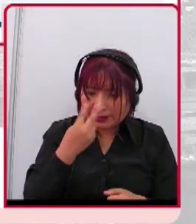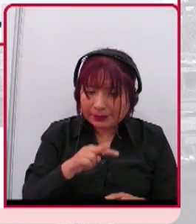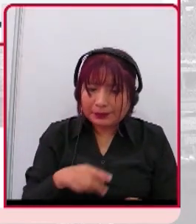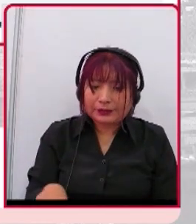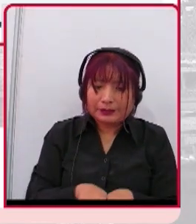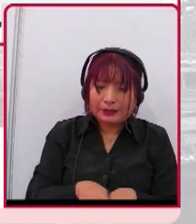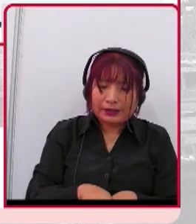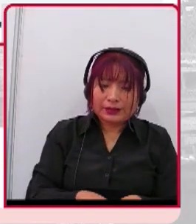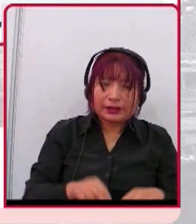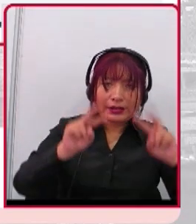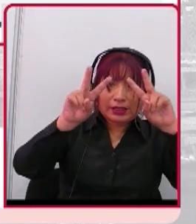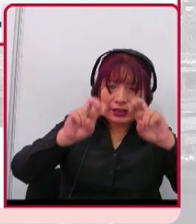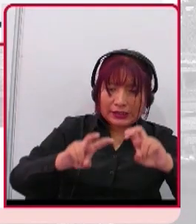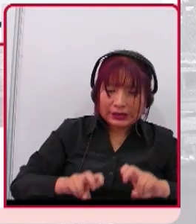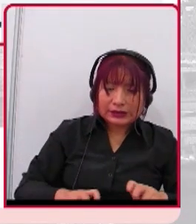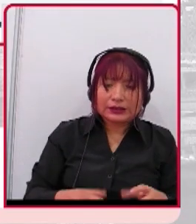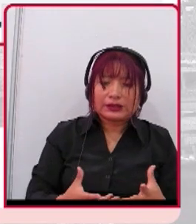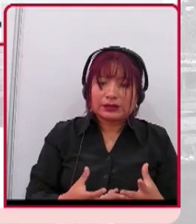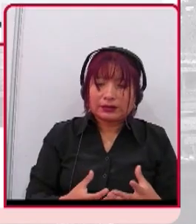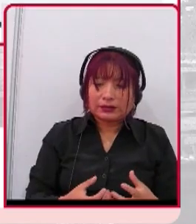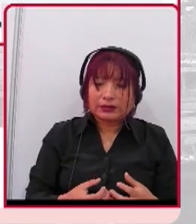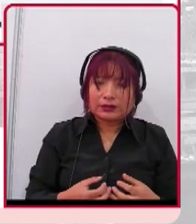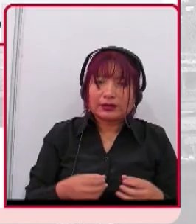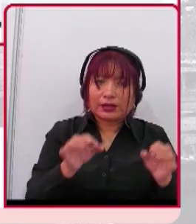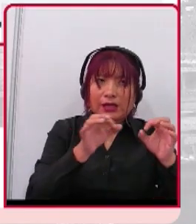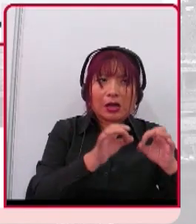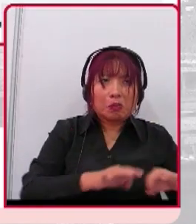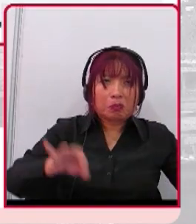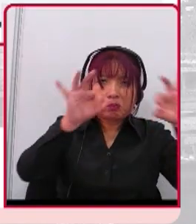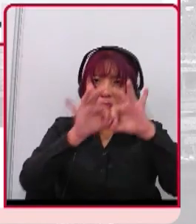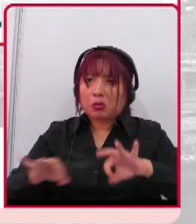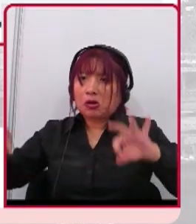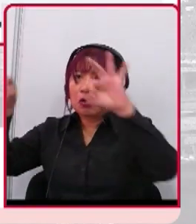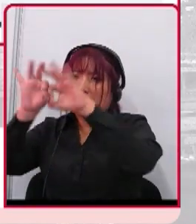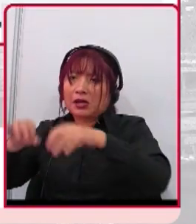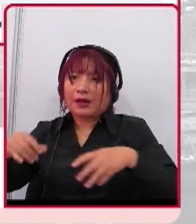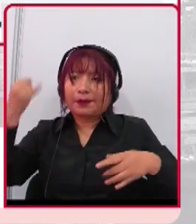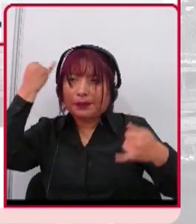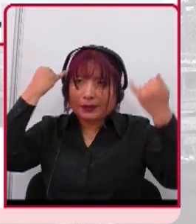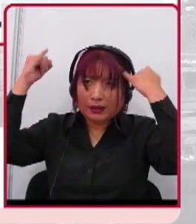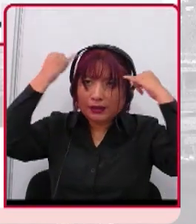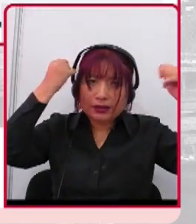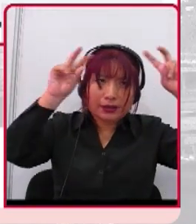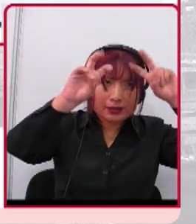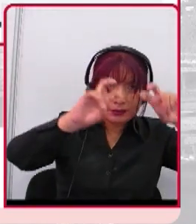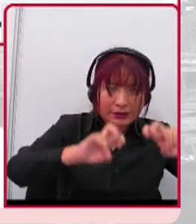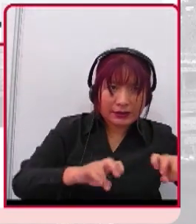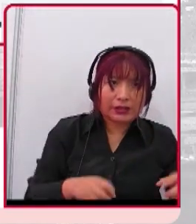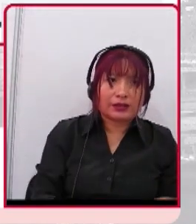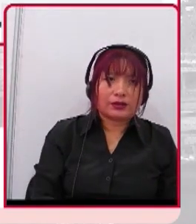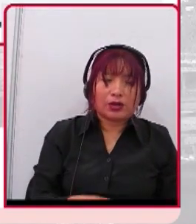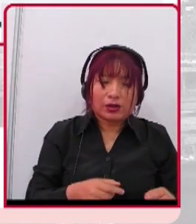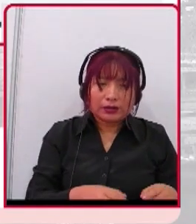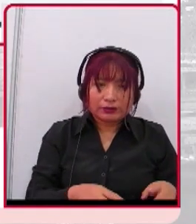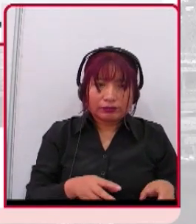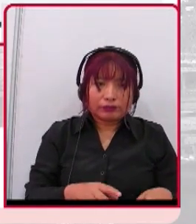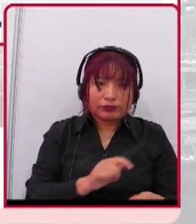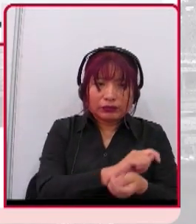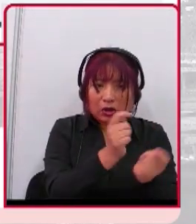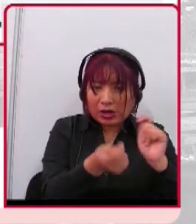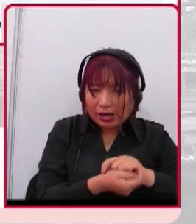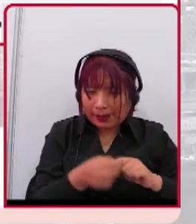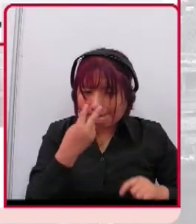Hicimos en esta etapa un análisis de las principales variables, y lo que como objetivo tiene acá es identificar cuáles